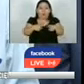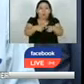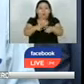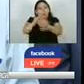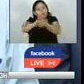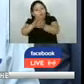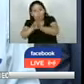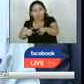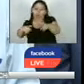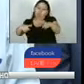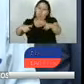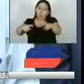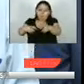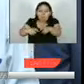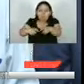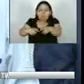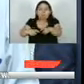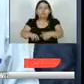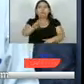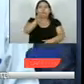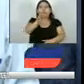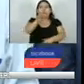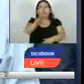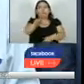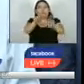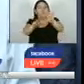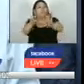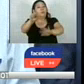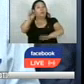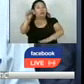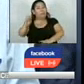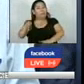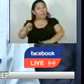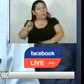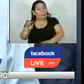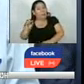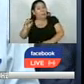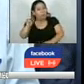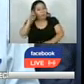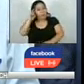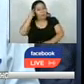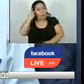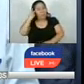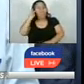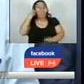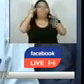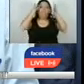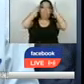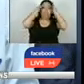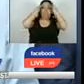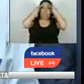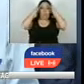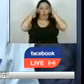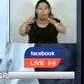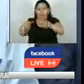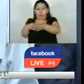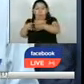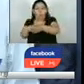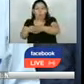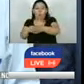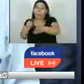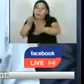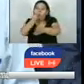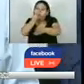pupusas. 2.6%, que es una cifra pequeña pero preocupante, ha eliminado un tiempo de